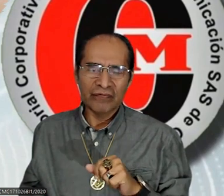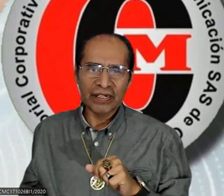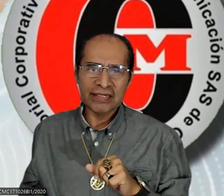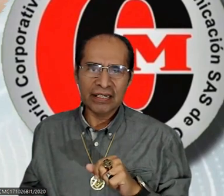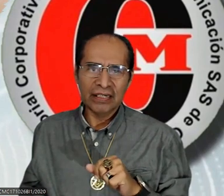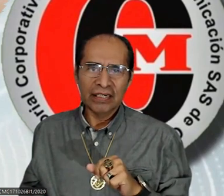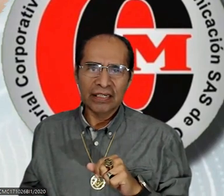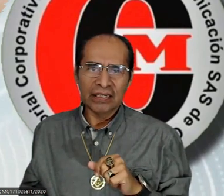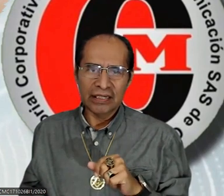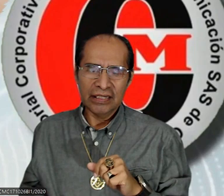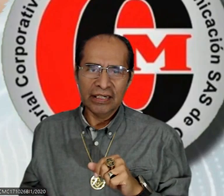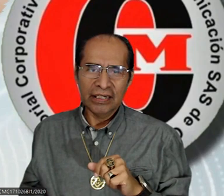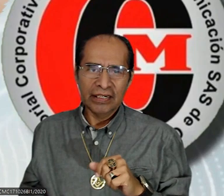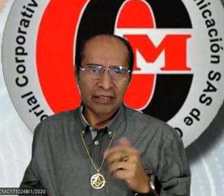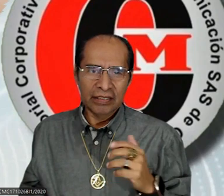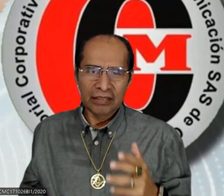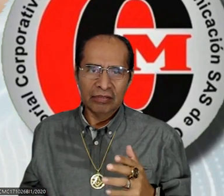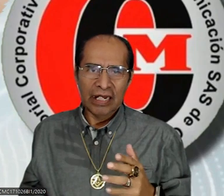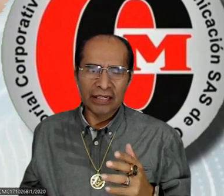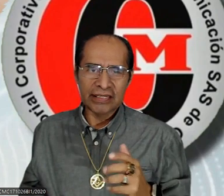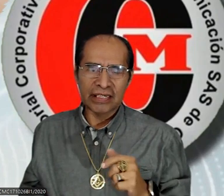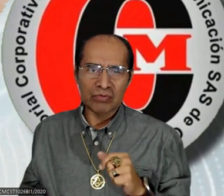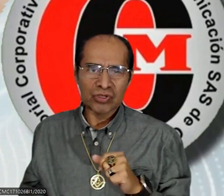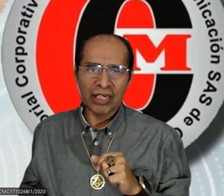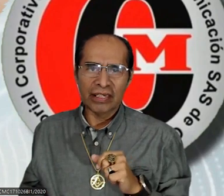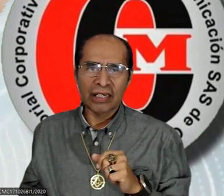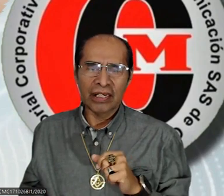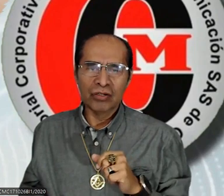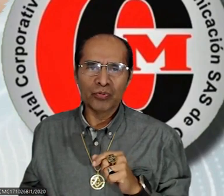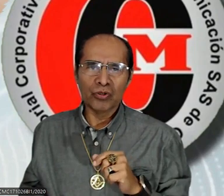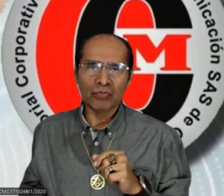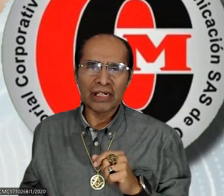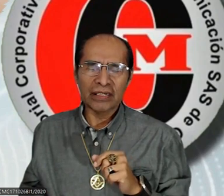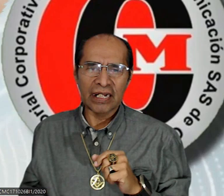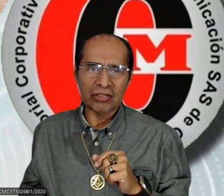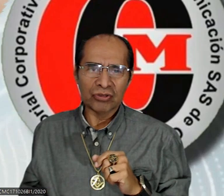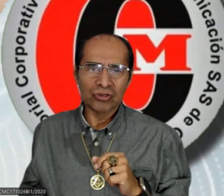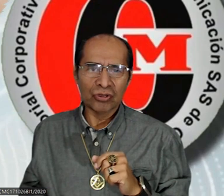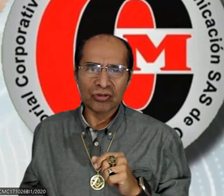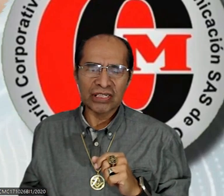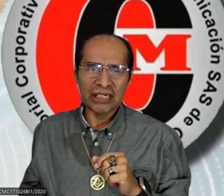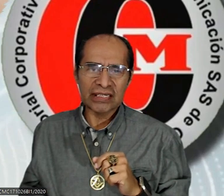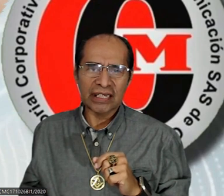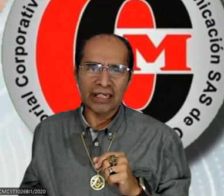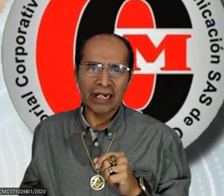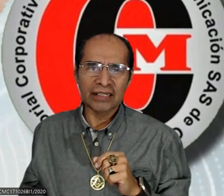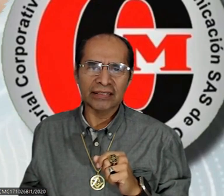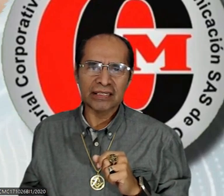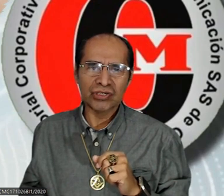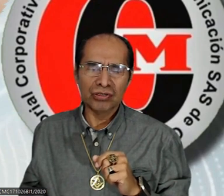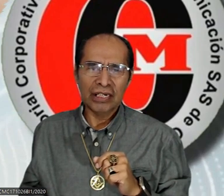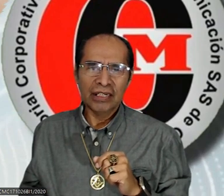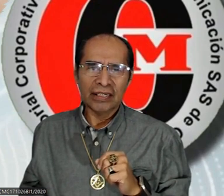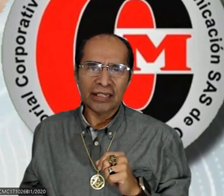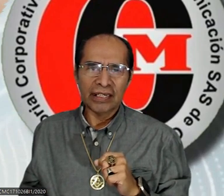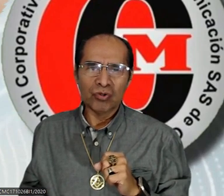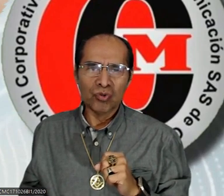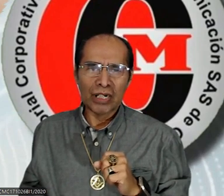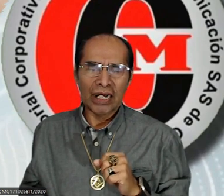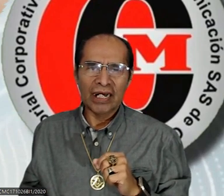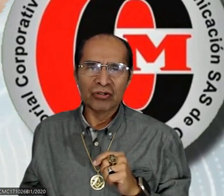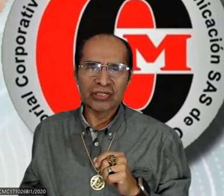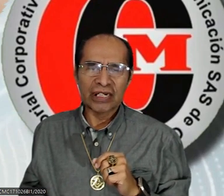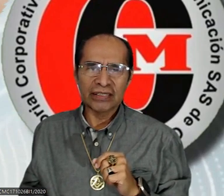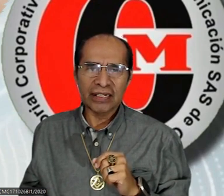video de la conferencia y aquí seguimos en el grupo Milet Radio, todos los días en alta tensión